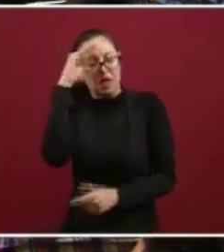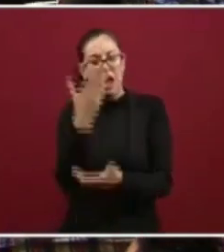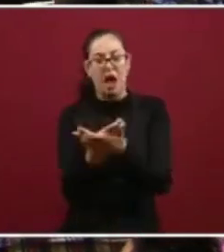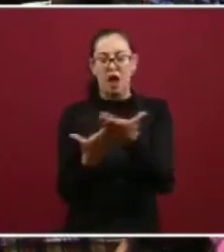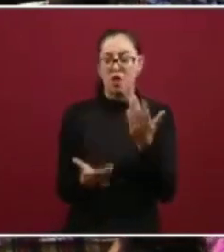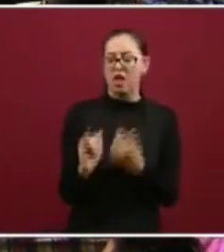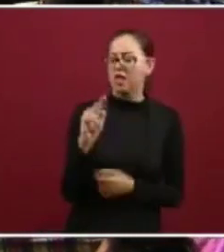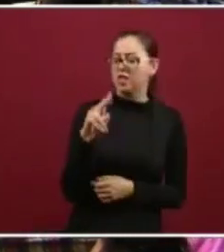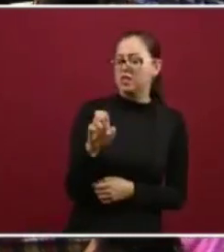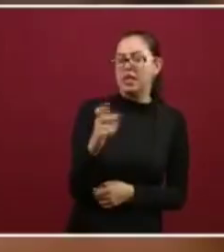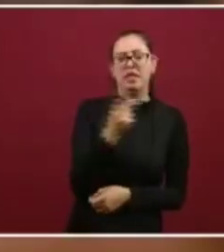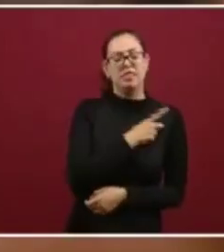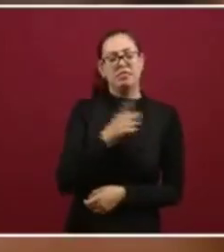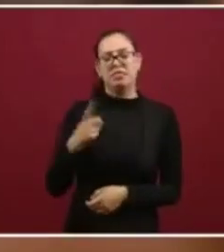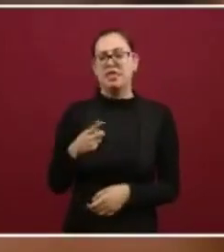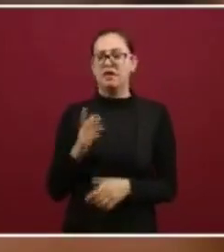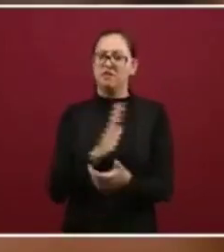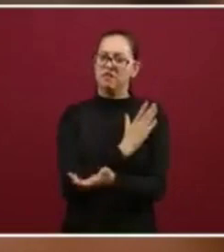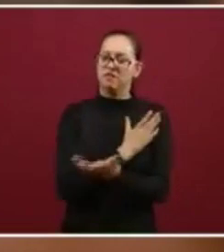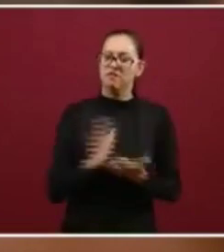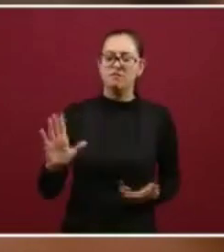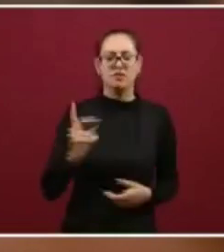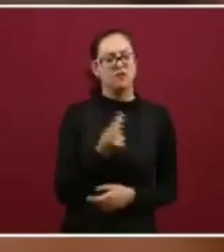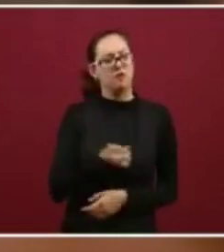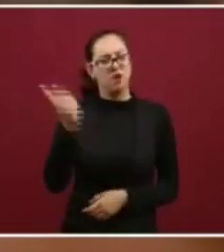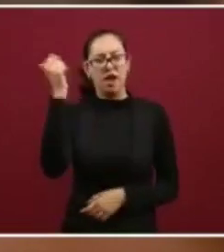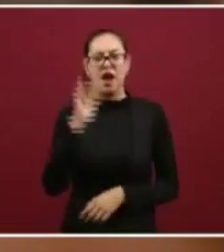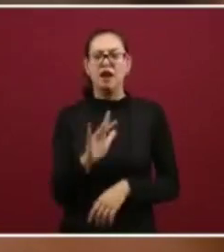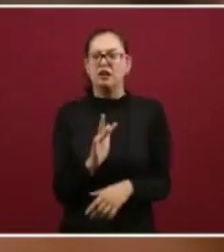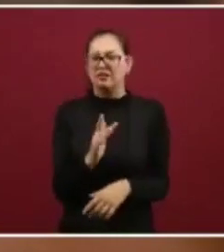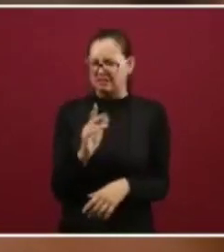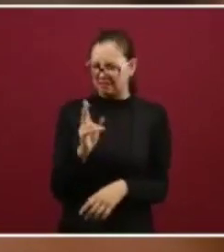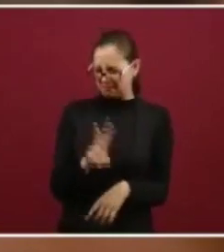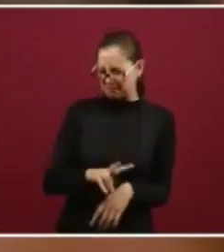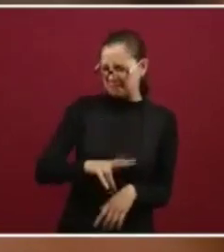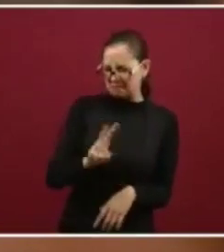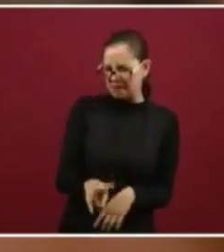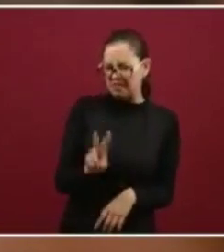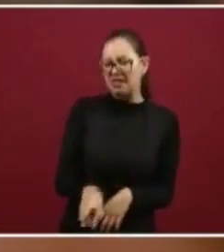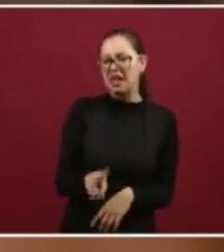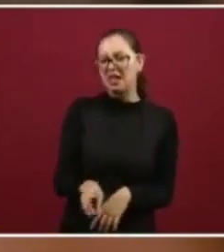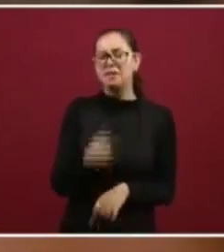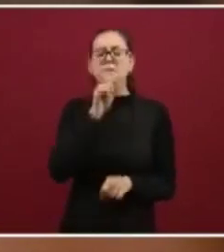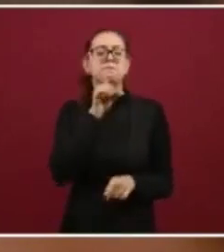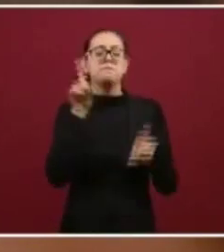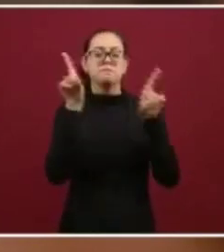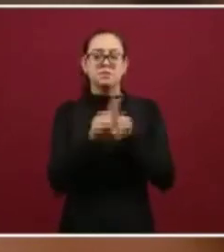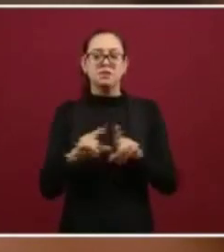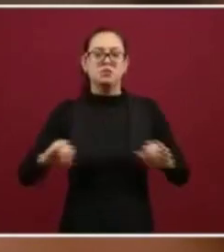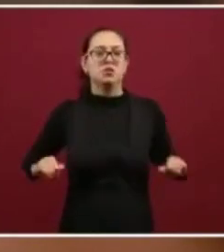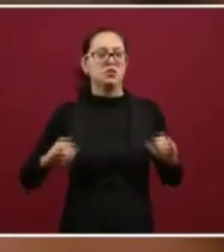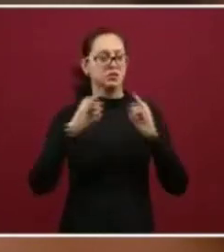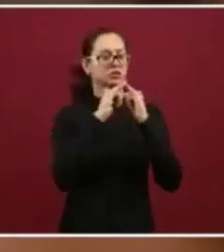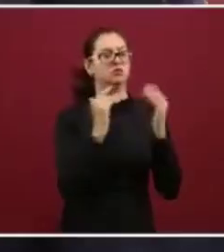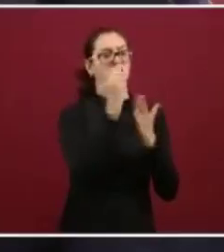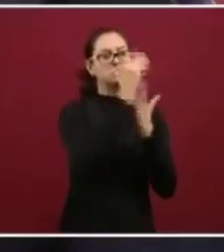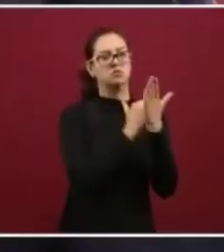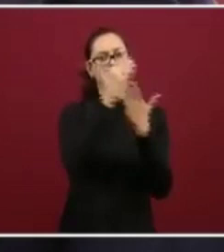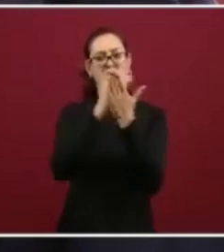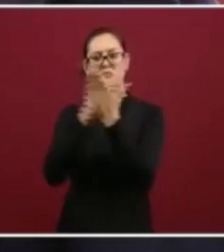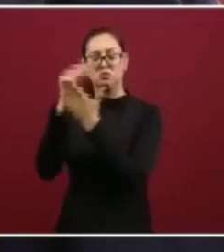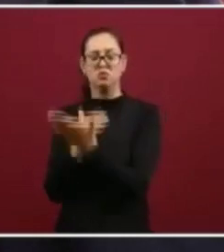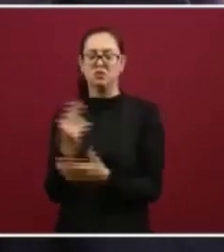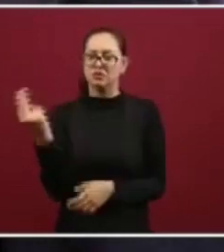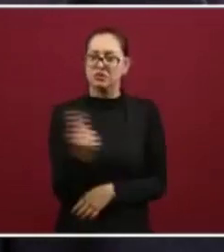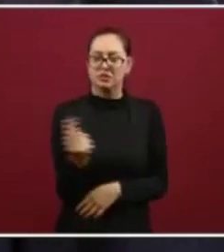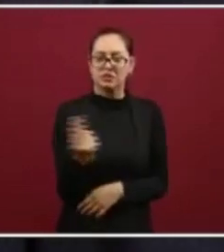INE se tienen que ir de manera anticipada y si efectivamente es necesario recortar las estructuras para bajar el costo de la democracia